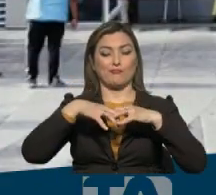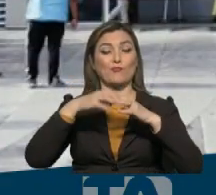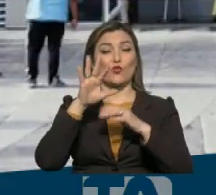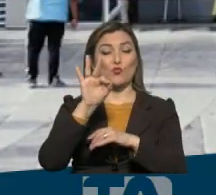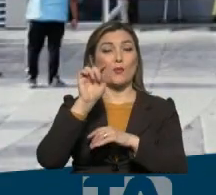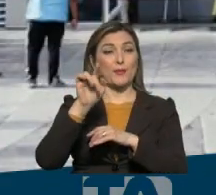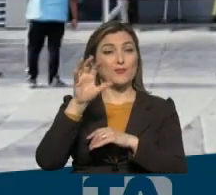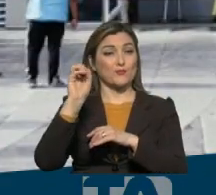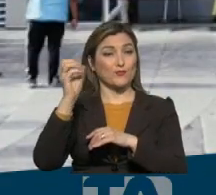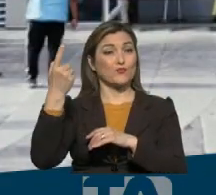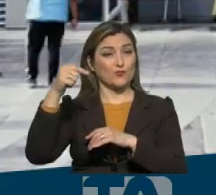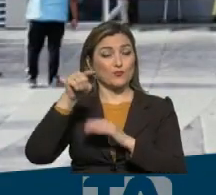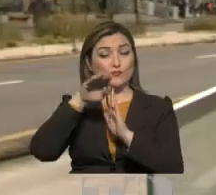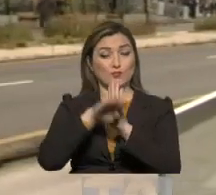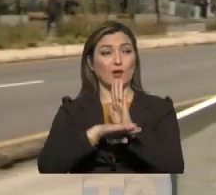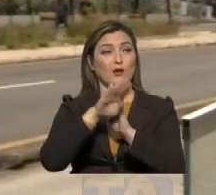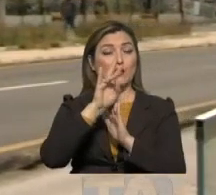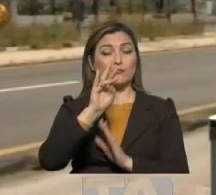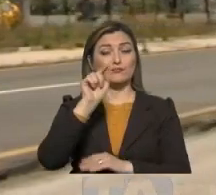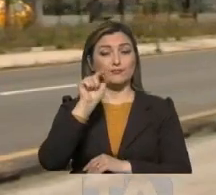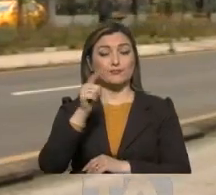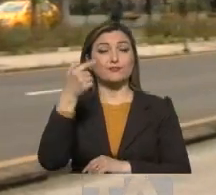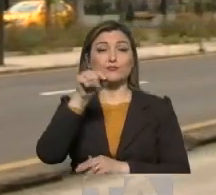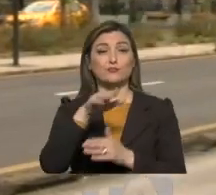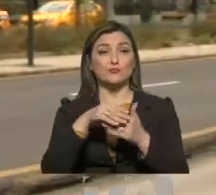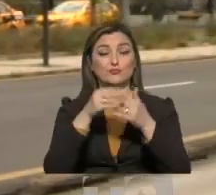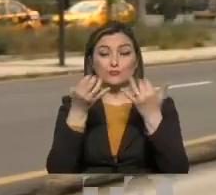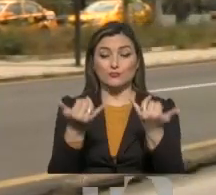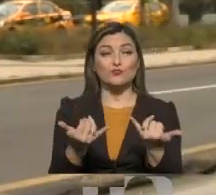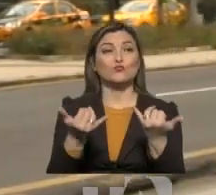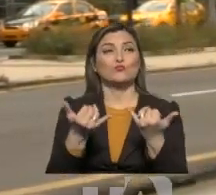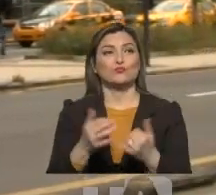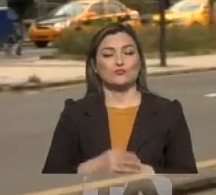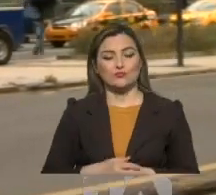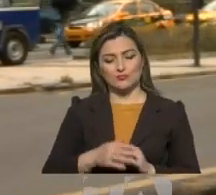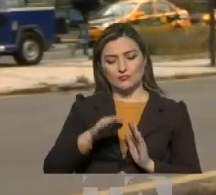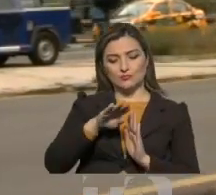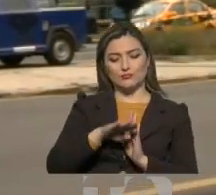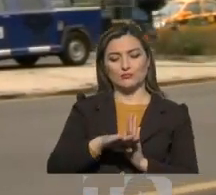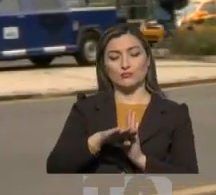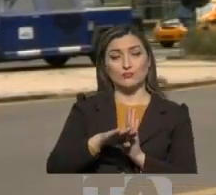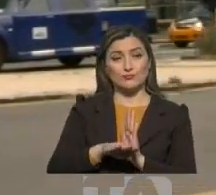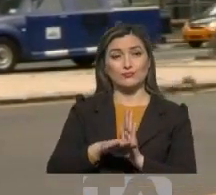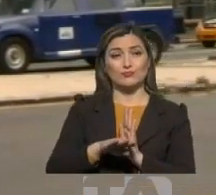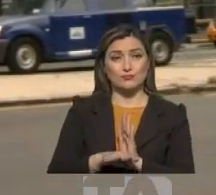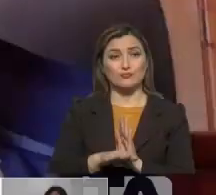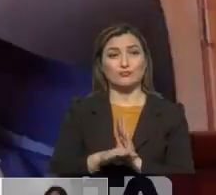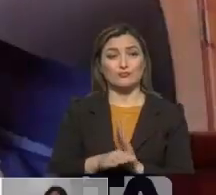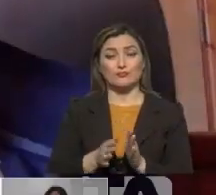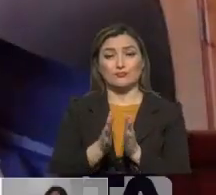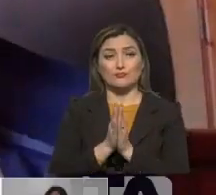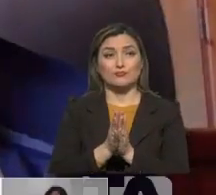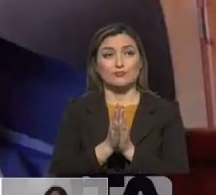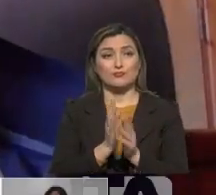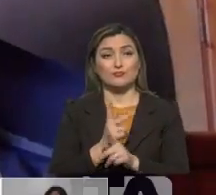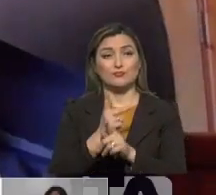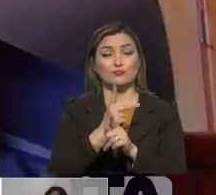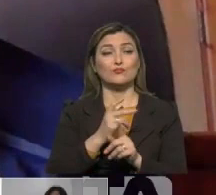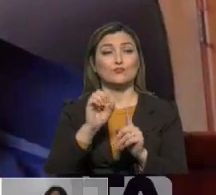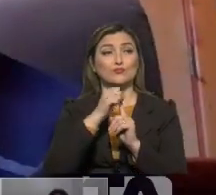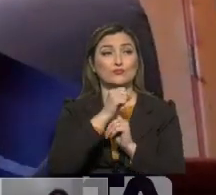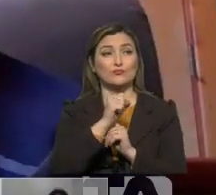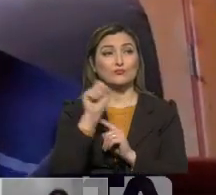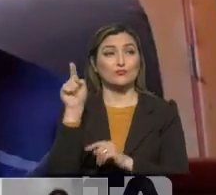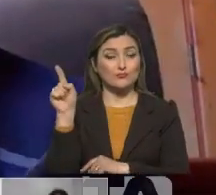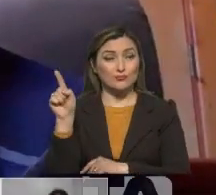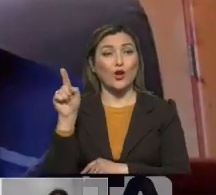quinientos millones a siete mil millones y es ahora cuando se reduce cada vez más que se hace un llamado a cuidar el sistema que en ecuador al gusto de la